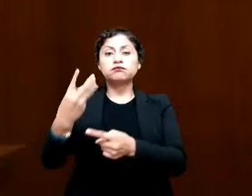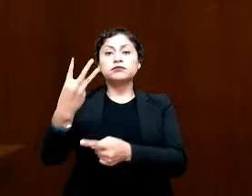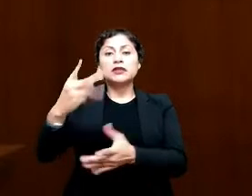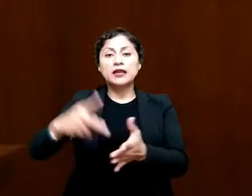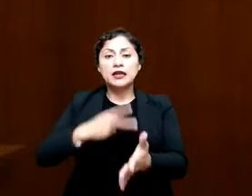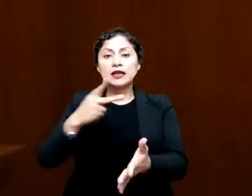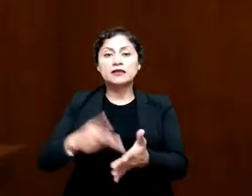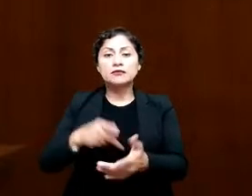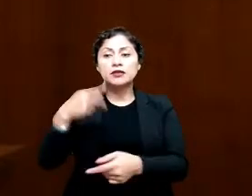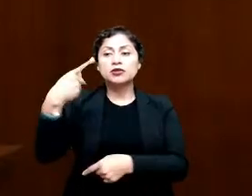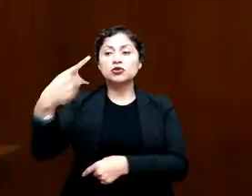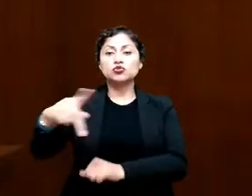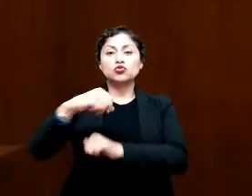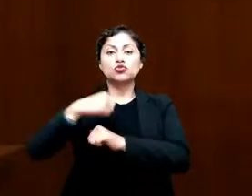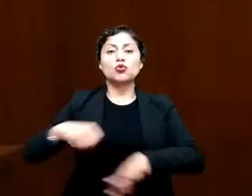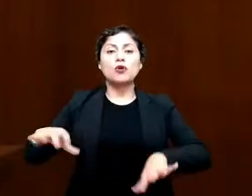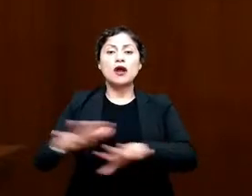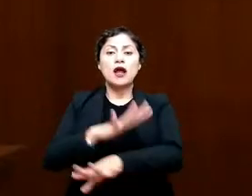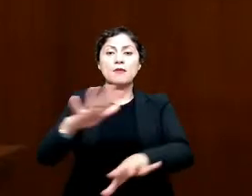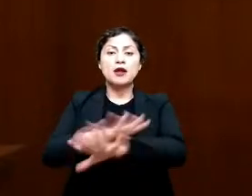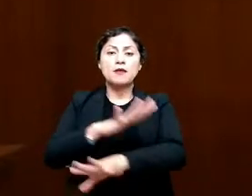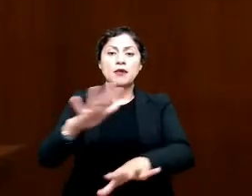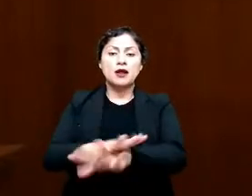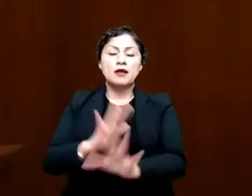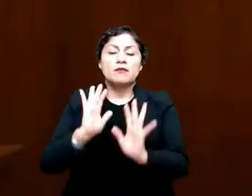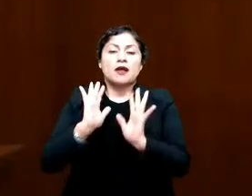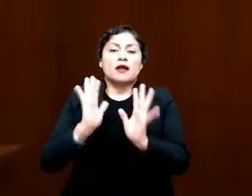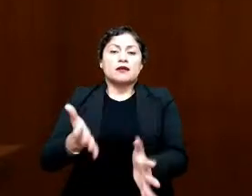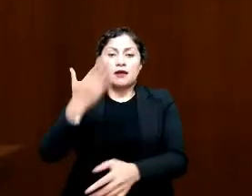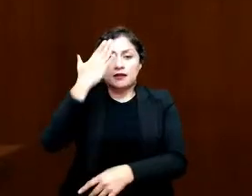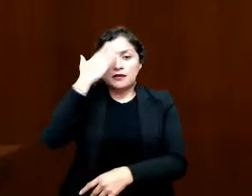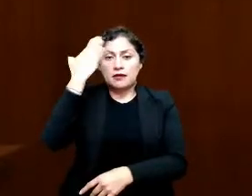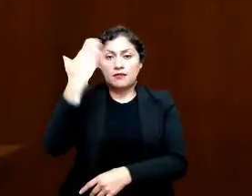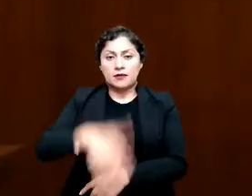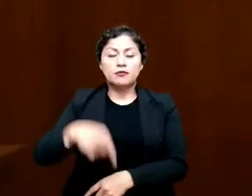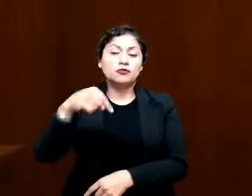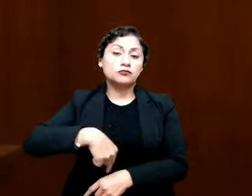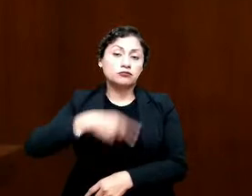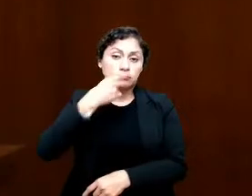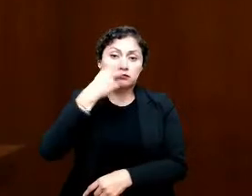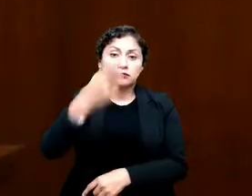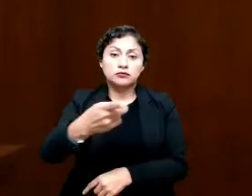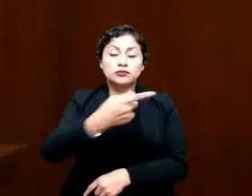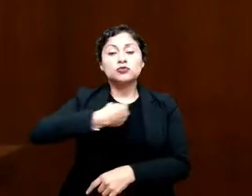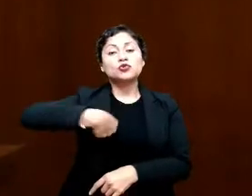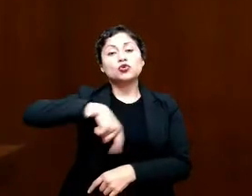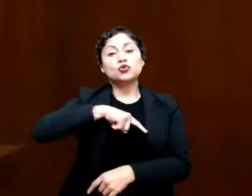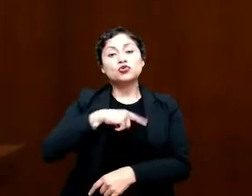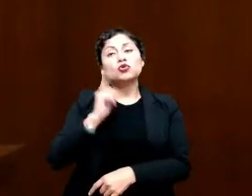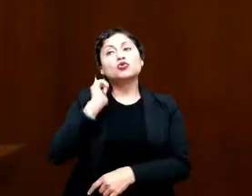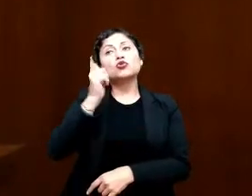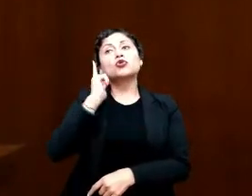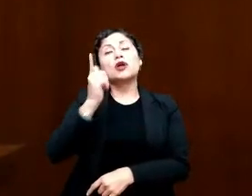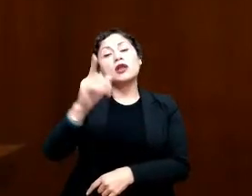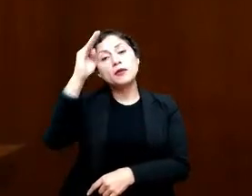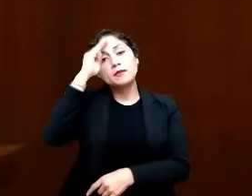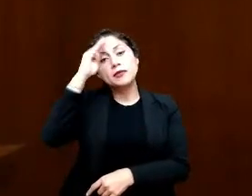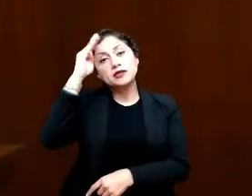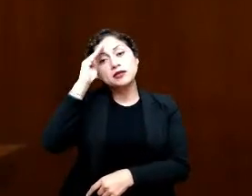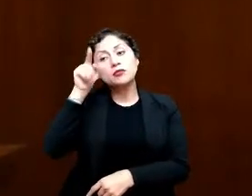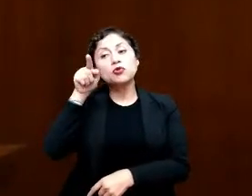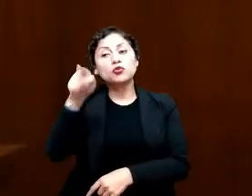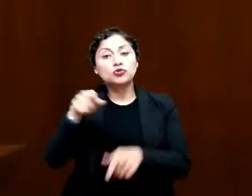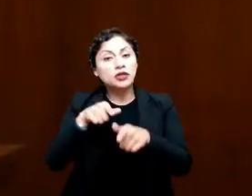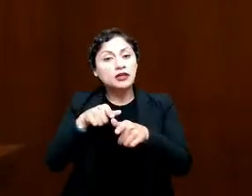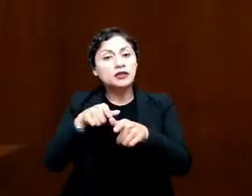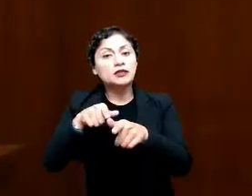nombrado. Esperamos, los mexiquenses, que a usted pues no se le atraviese una actividad de campaña